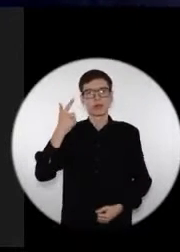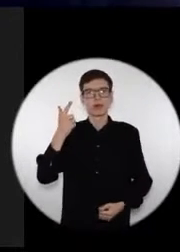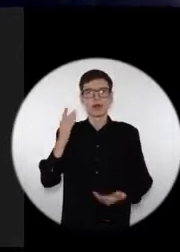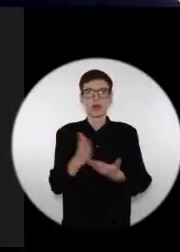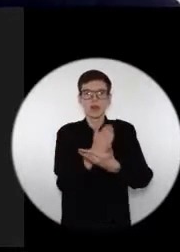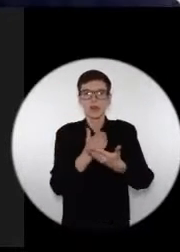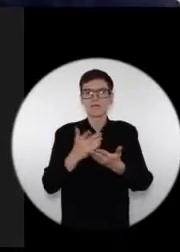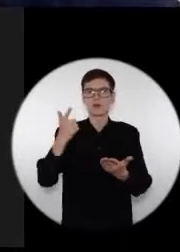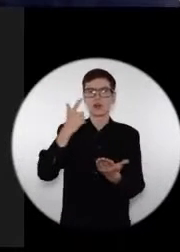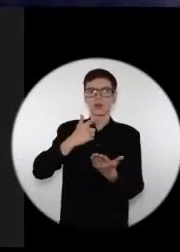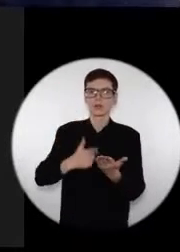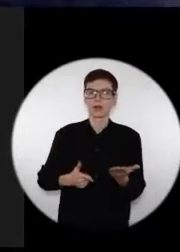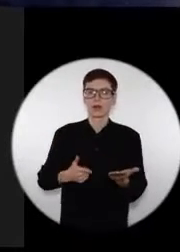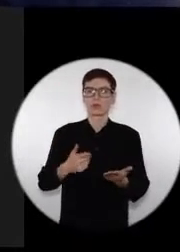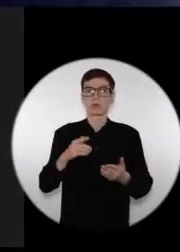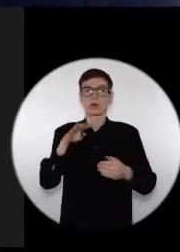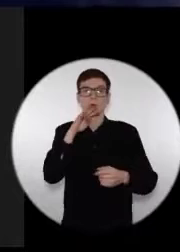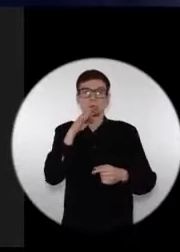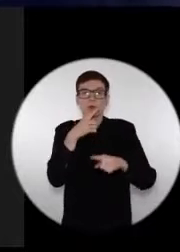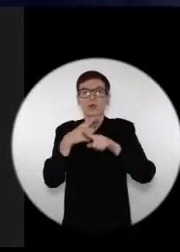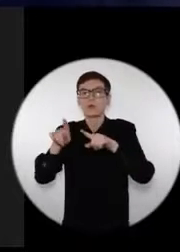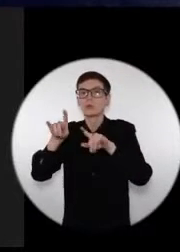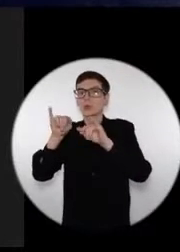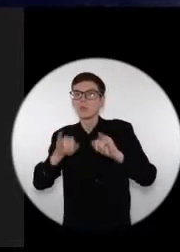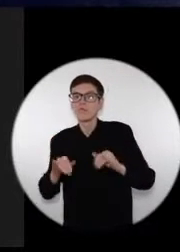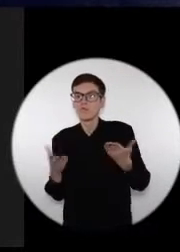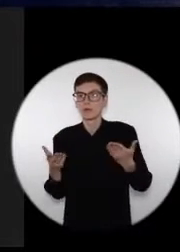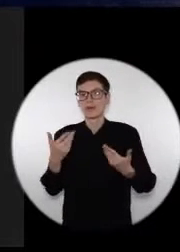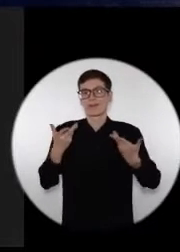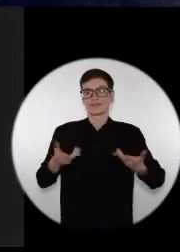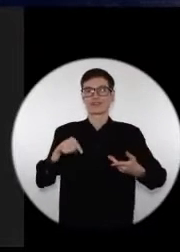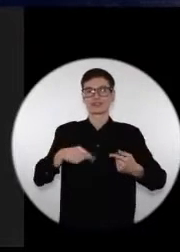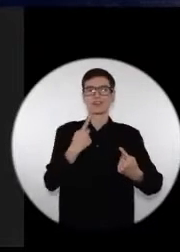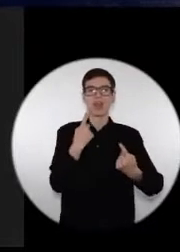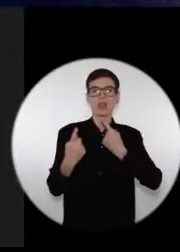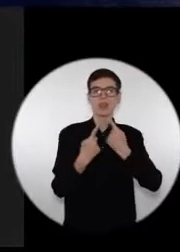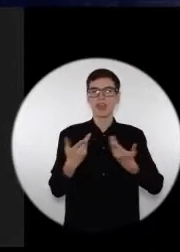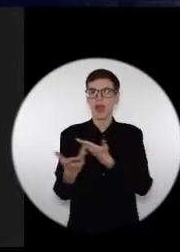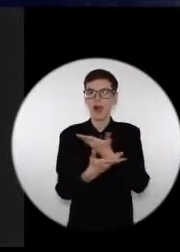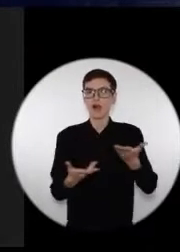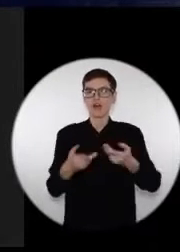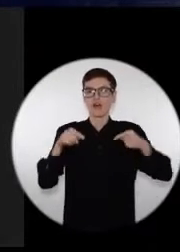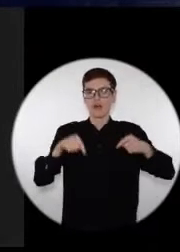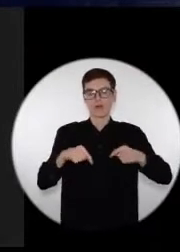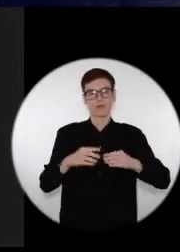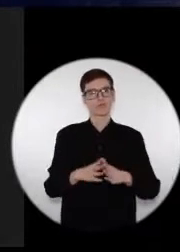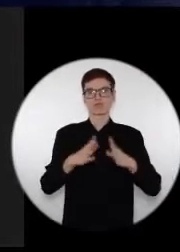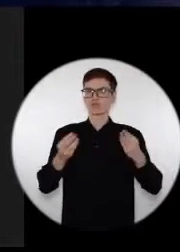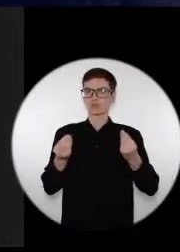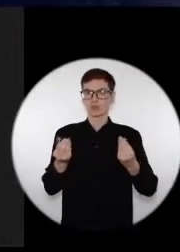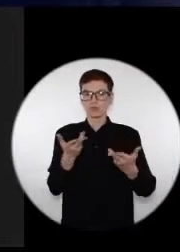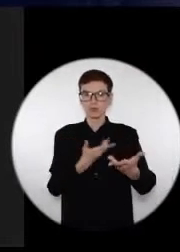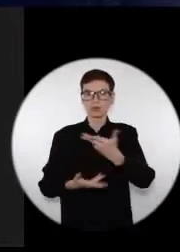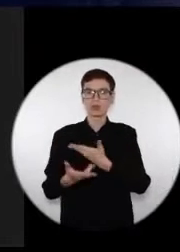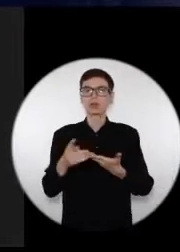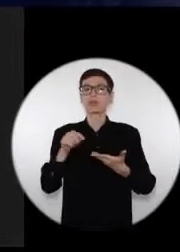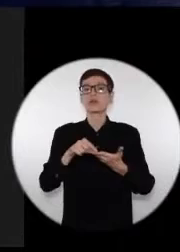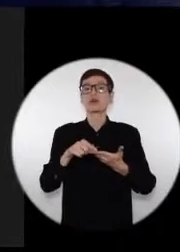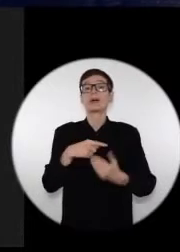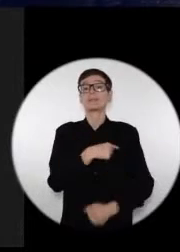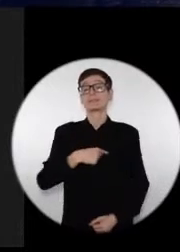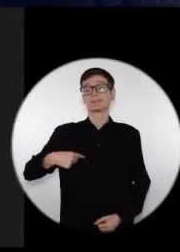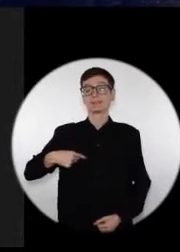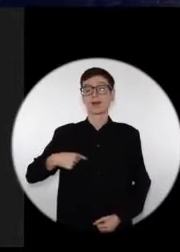el libro o la literatura en el fondo usando otros medios y para eso en este diálogo nos cae de cajón